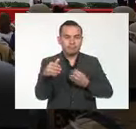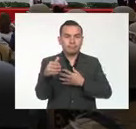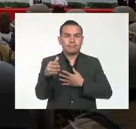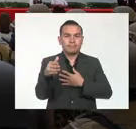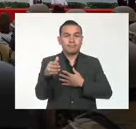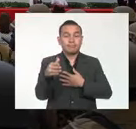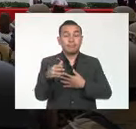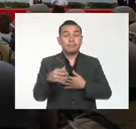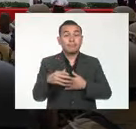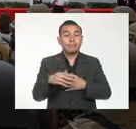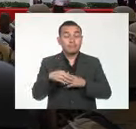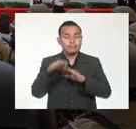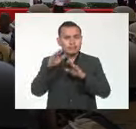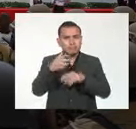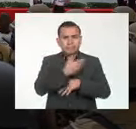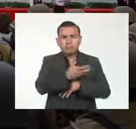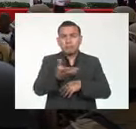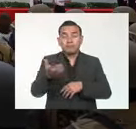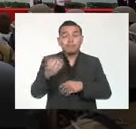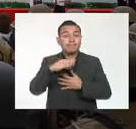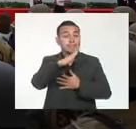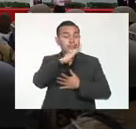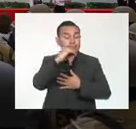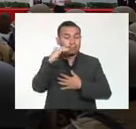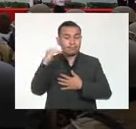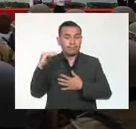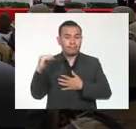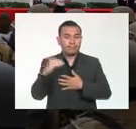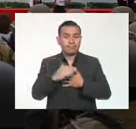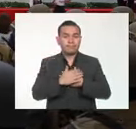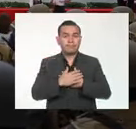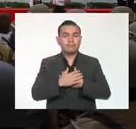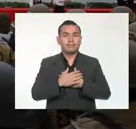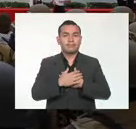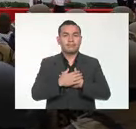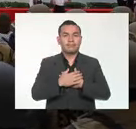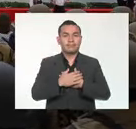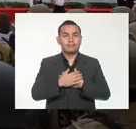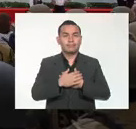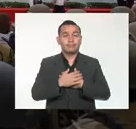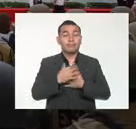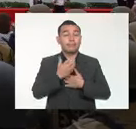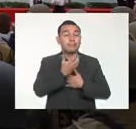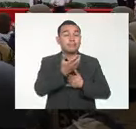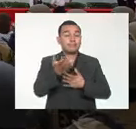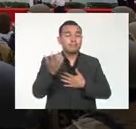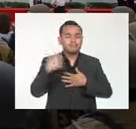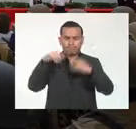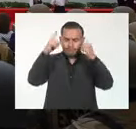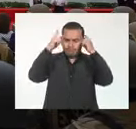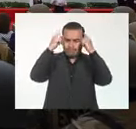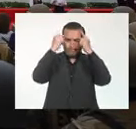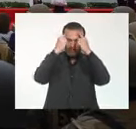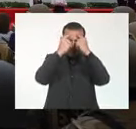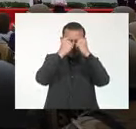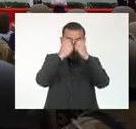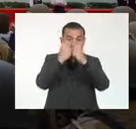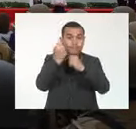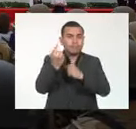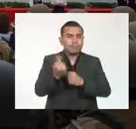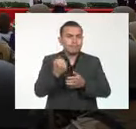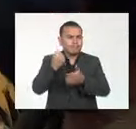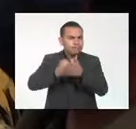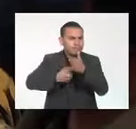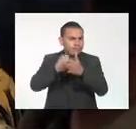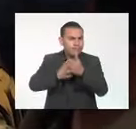glorias. Los himnos del patriotismo. Los himnos del patriotismo. Los laureles de los héroes. Los